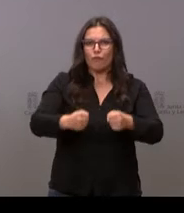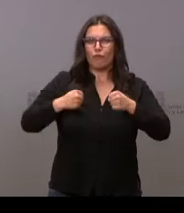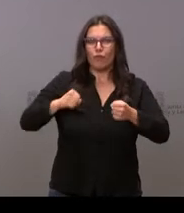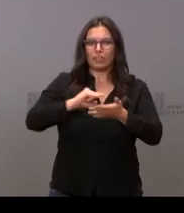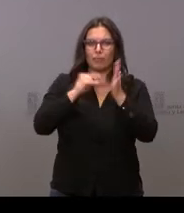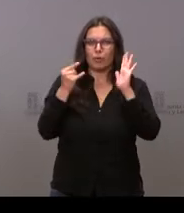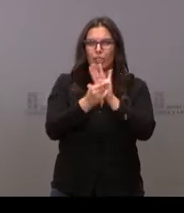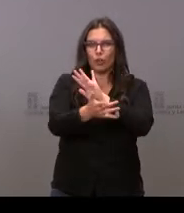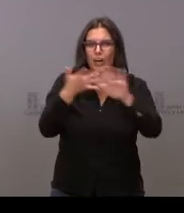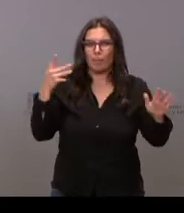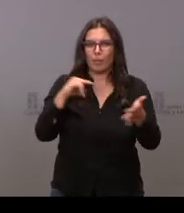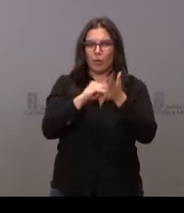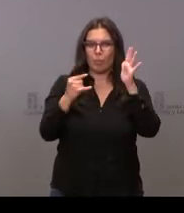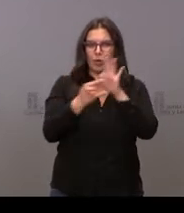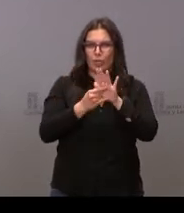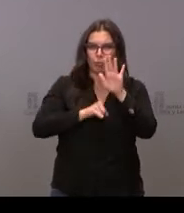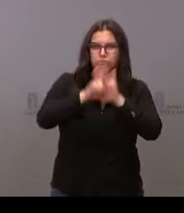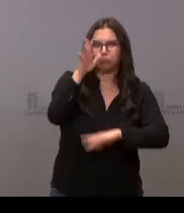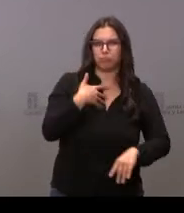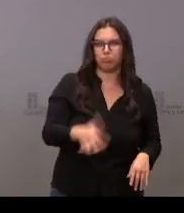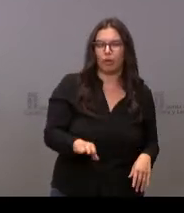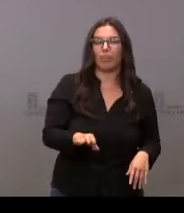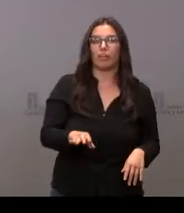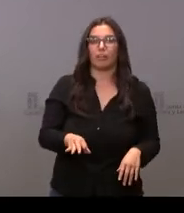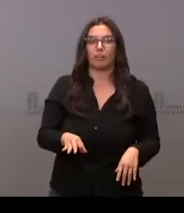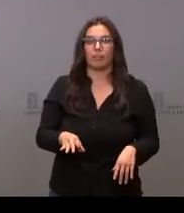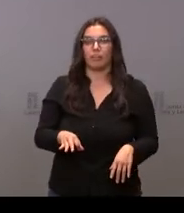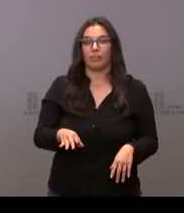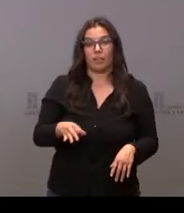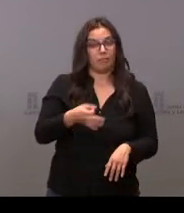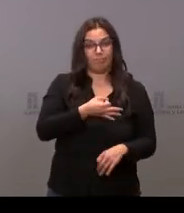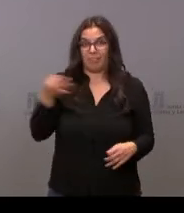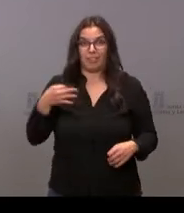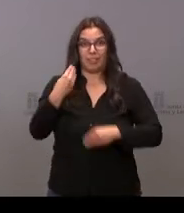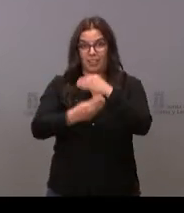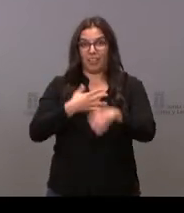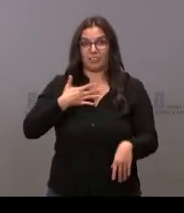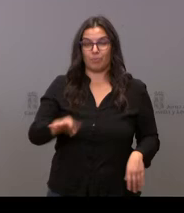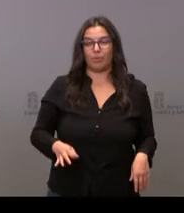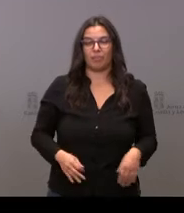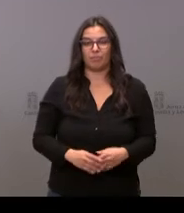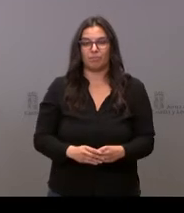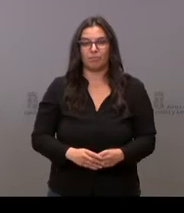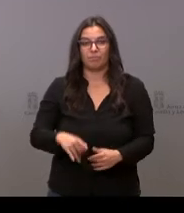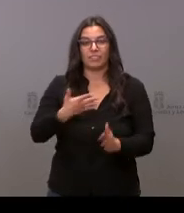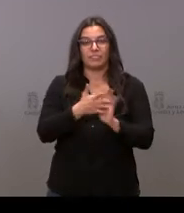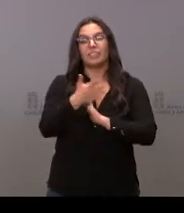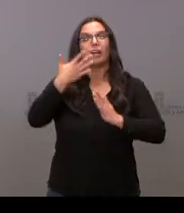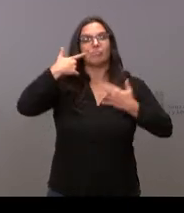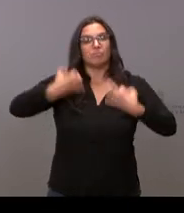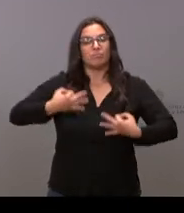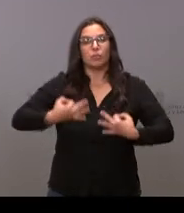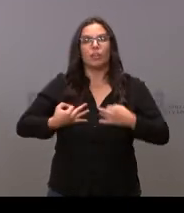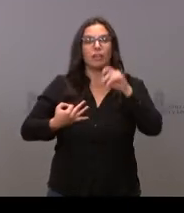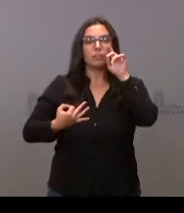más rápido más ambicioso y plenamente viaje es una garantía que todas